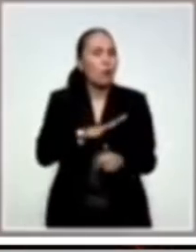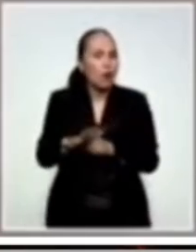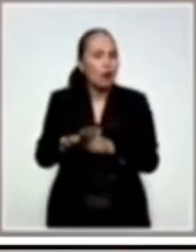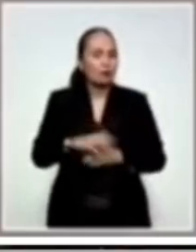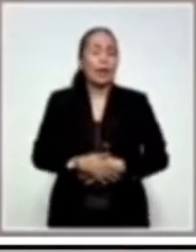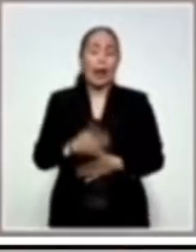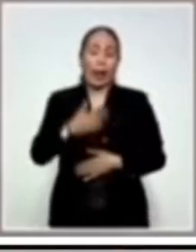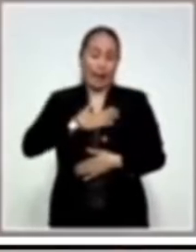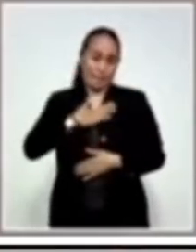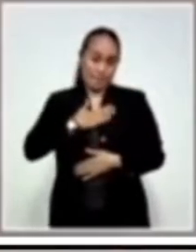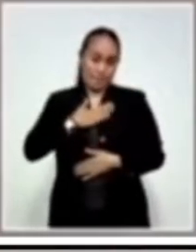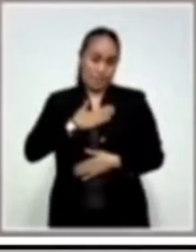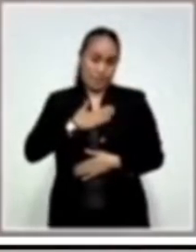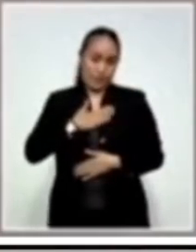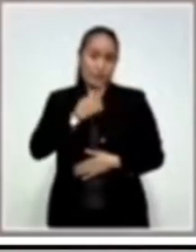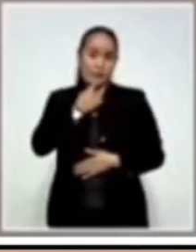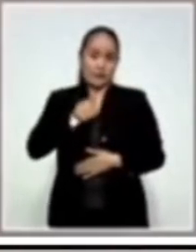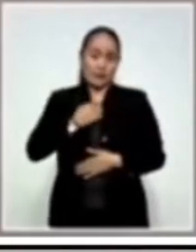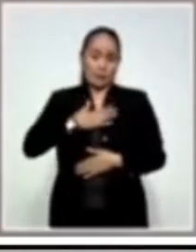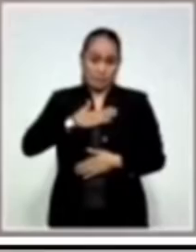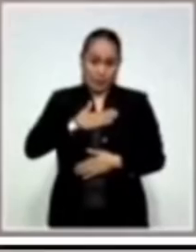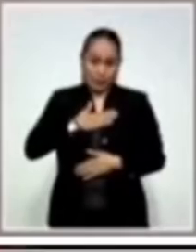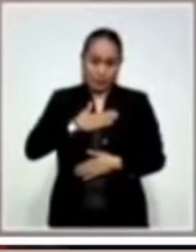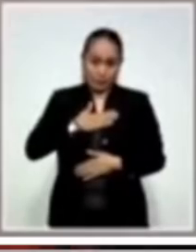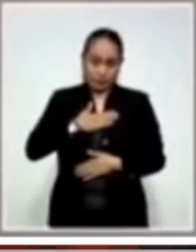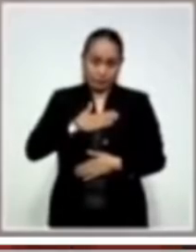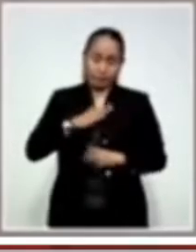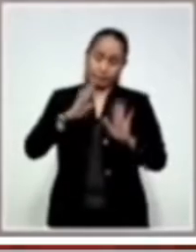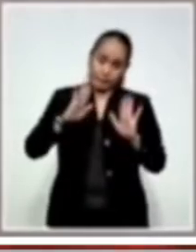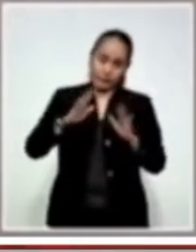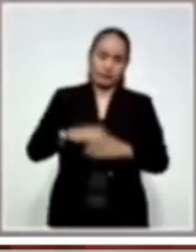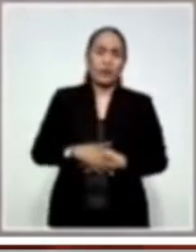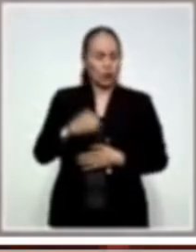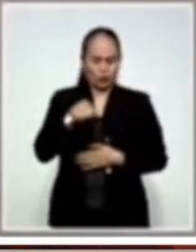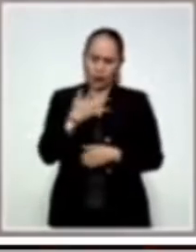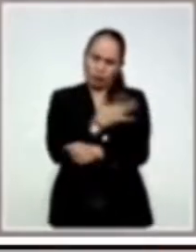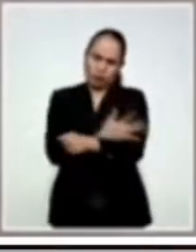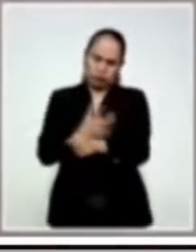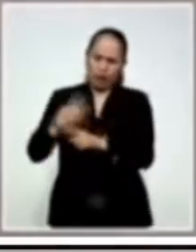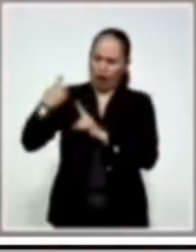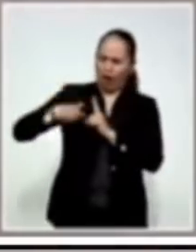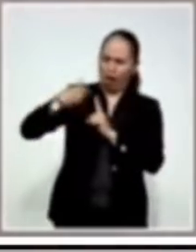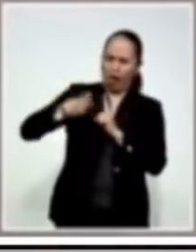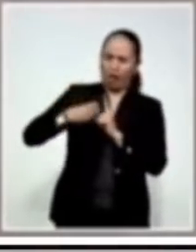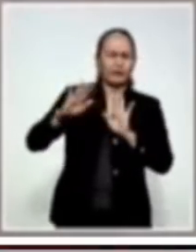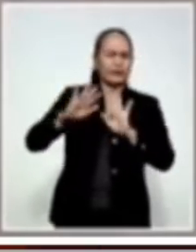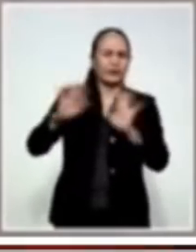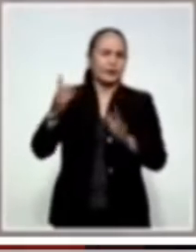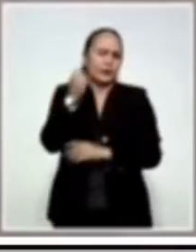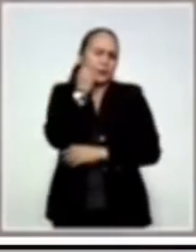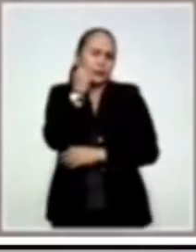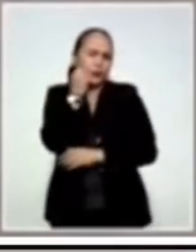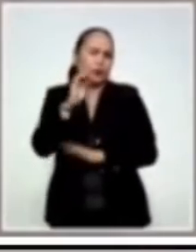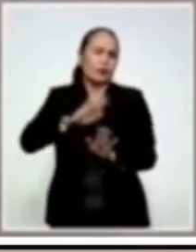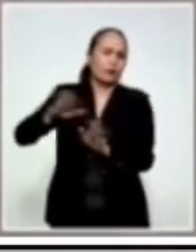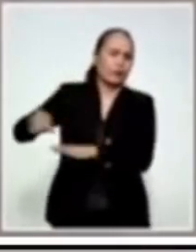A mí en lo personal, lo que se diga de mí, se los digo con toda sinceridad, me tiene absolutamente sin cuidado. Yo